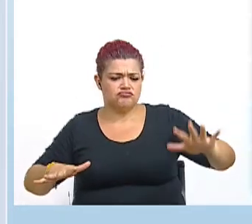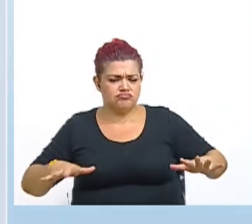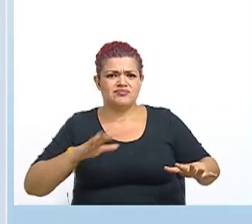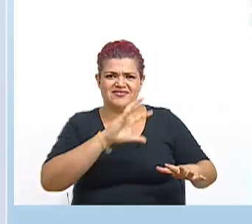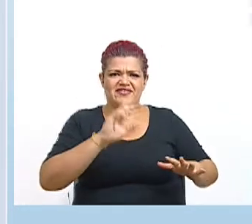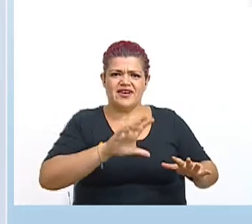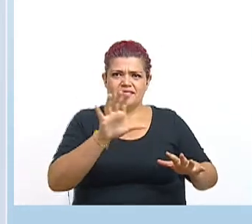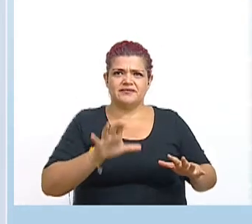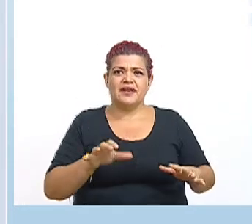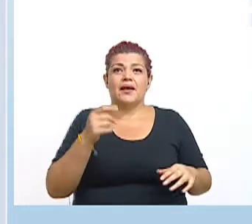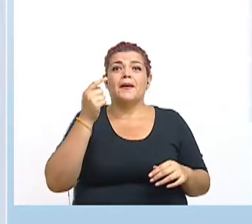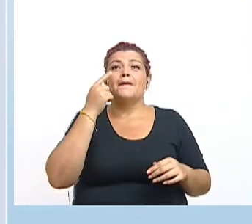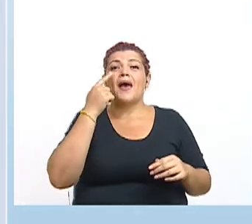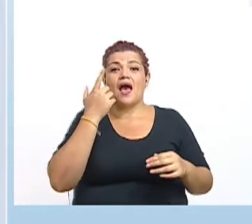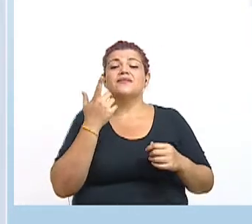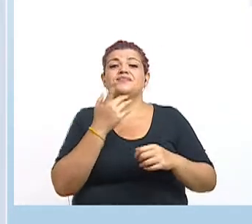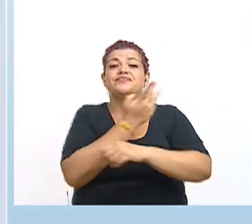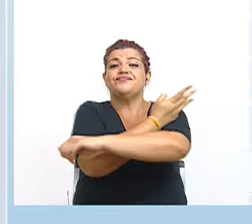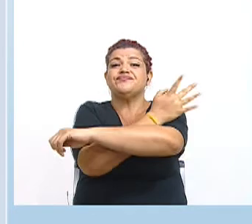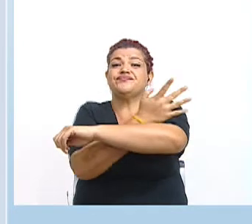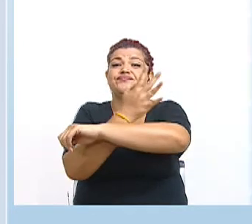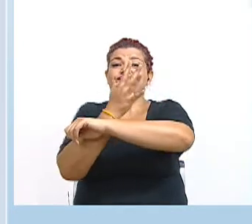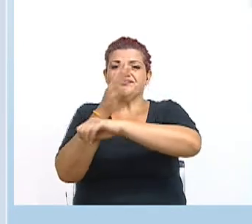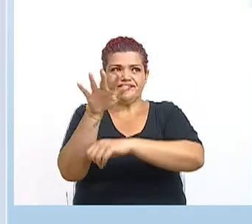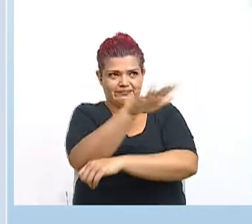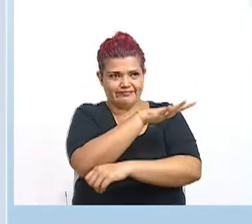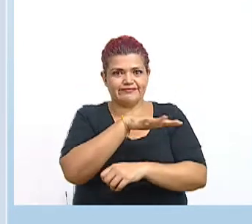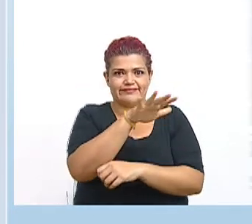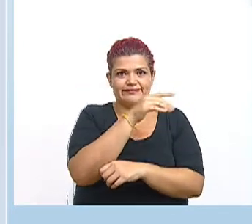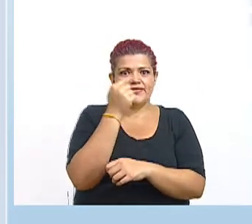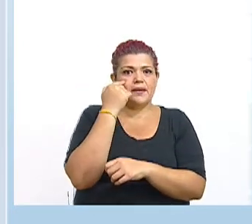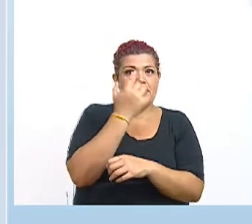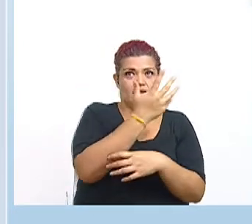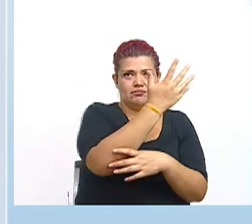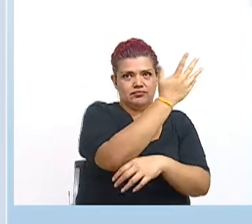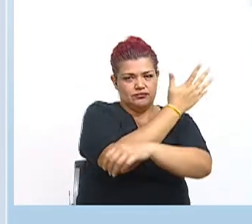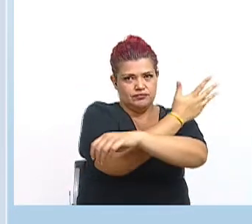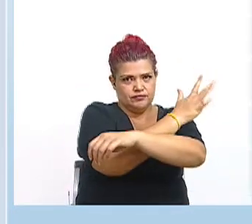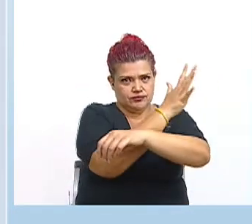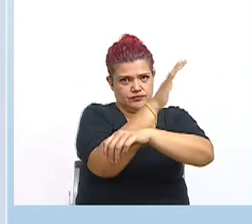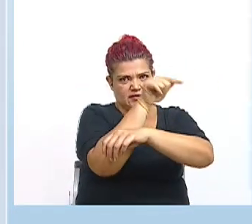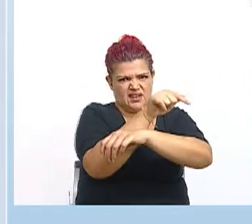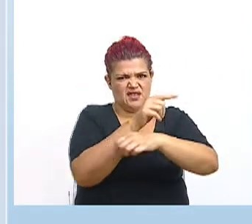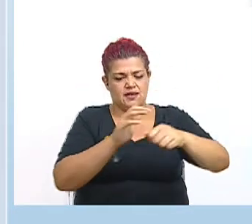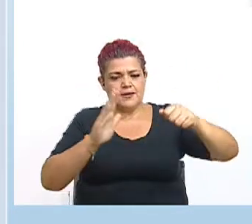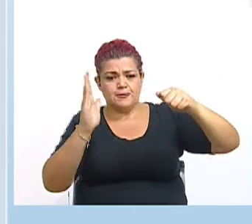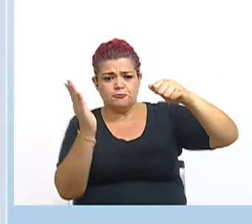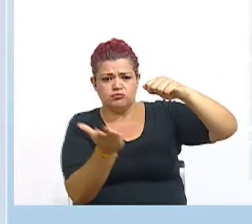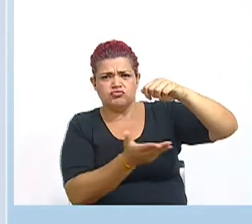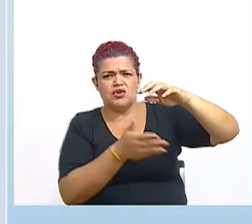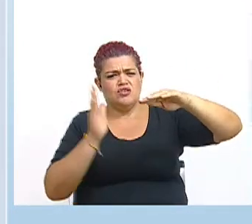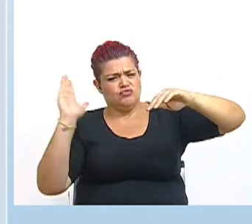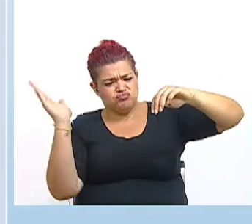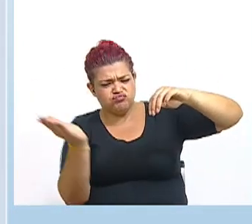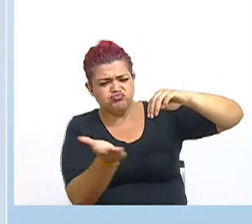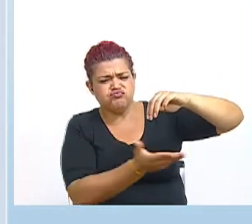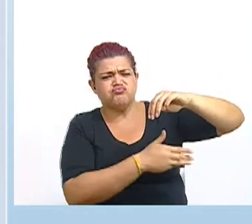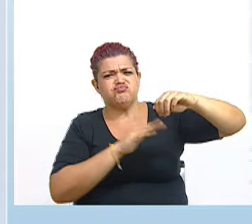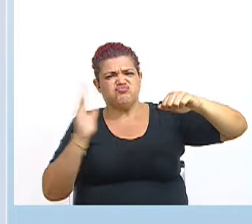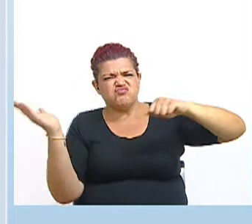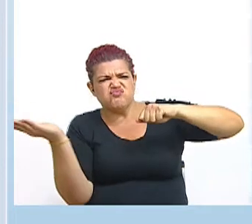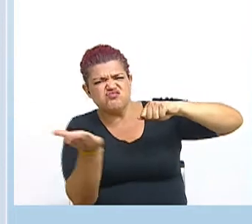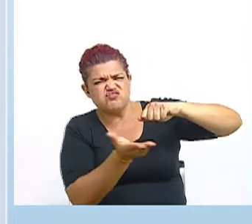dos cuadros simultáneamente para valorar la diferencia entre bosques que se talan, que se deforestan y